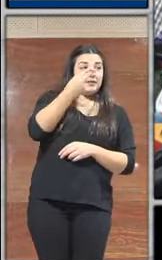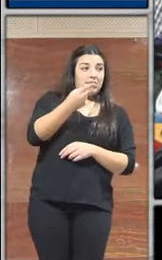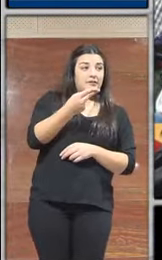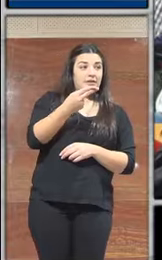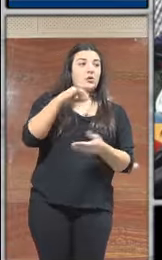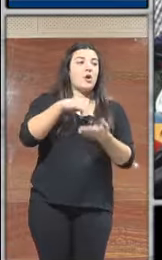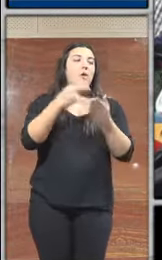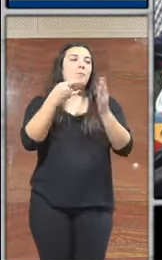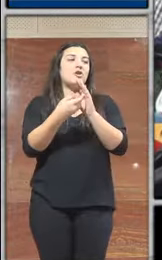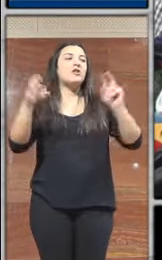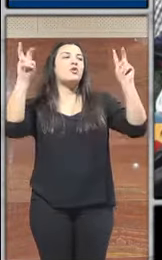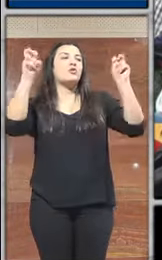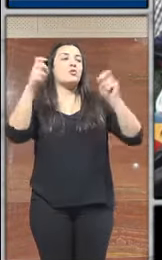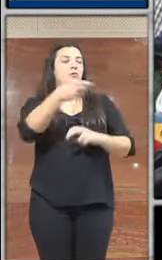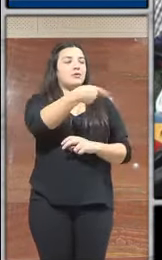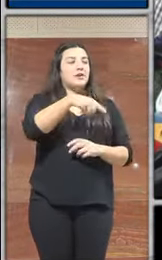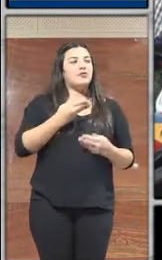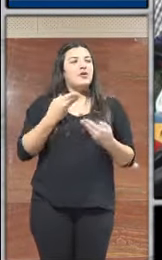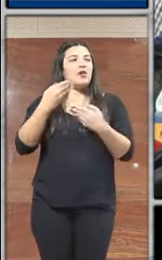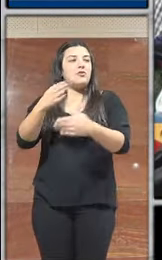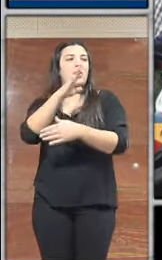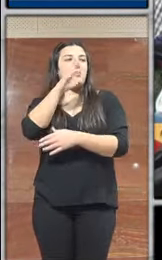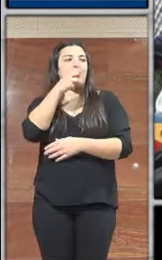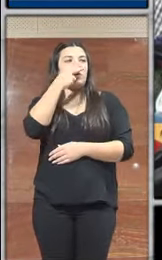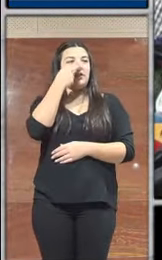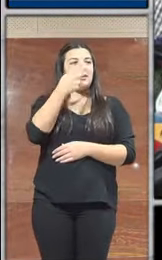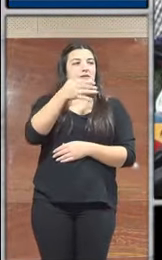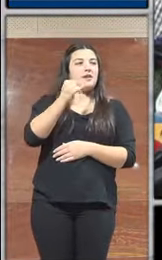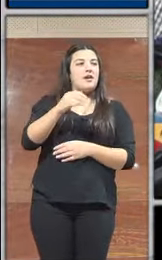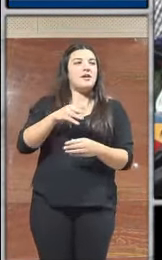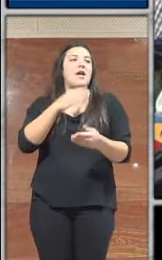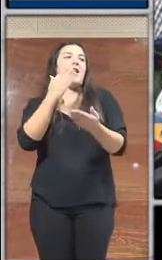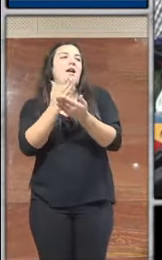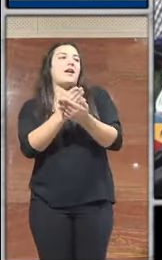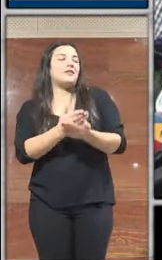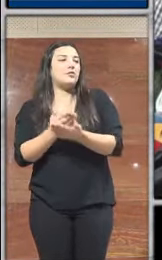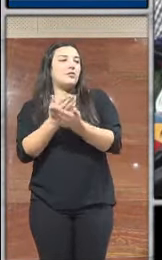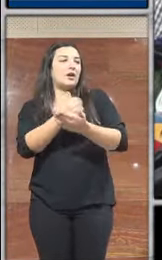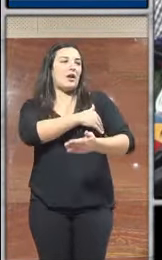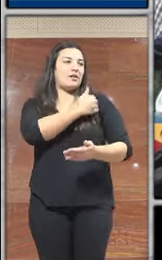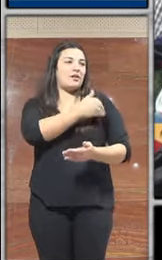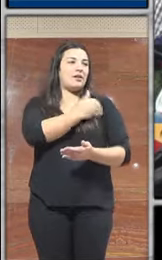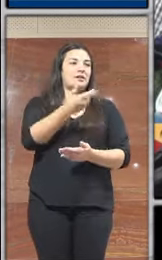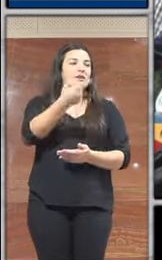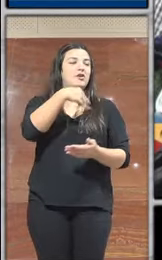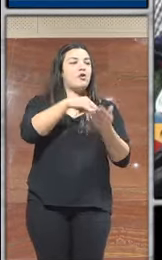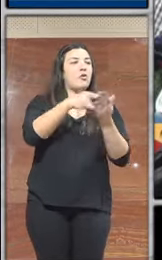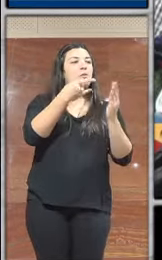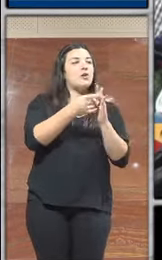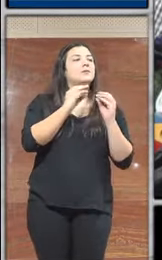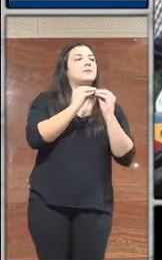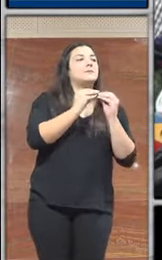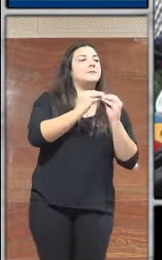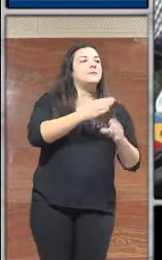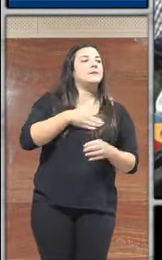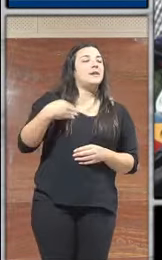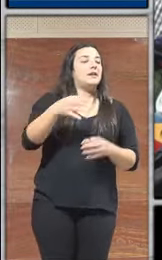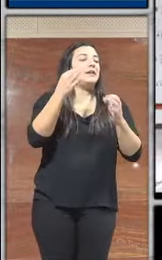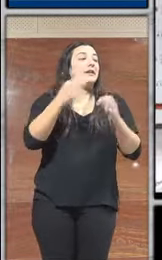nuevos proyectos y que suelen venir además muchos muchos estudiantes que quieren hacer los los proyectos y demás y buscan ideas